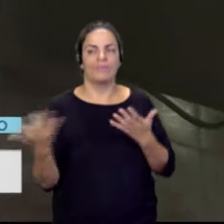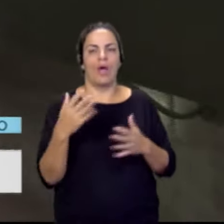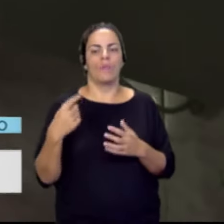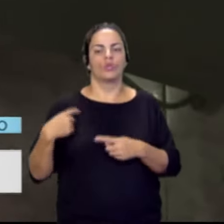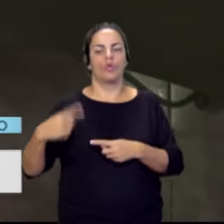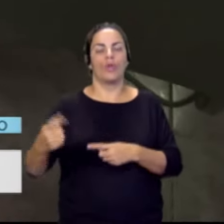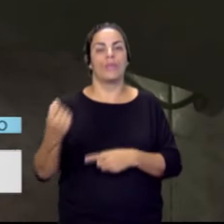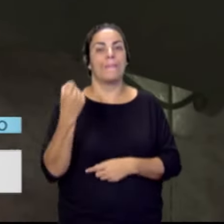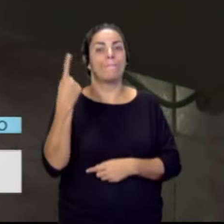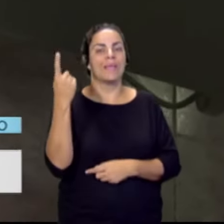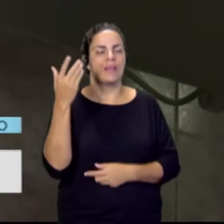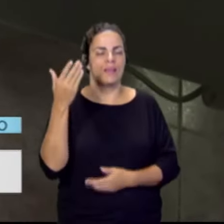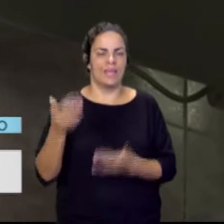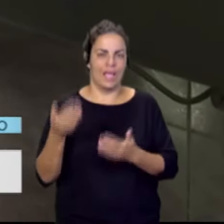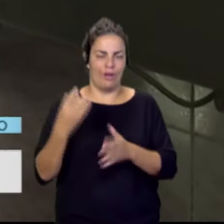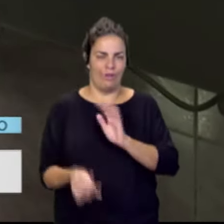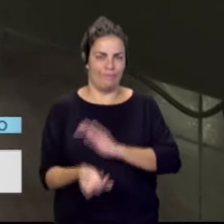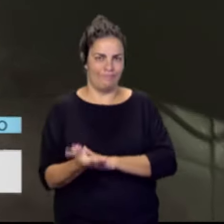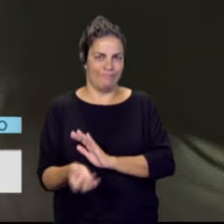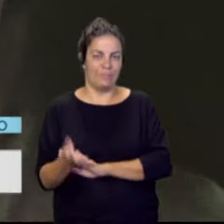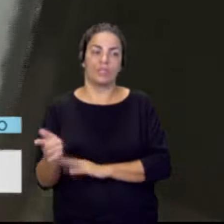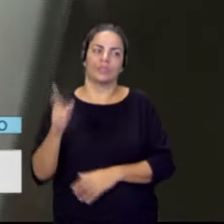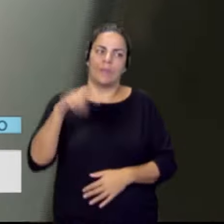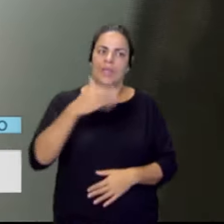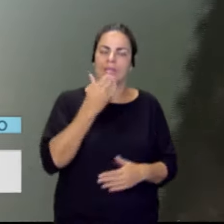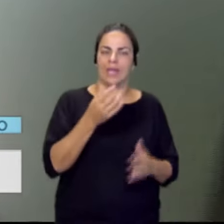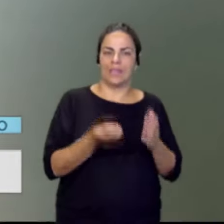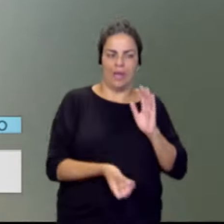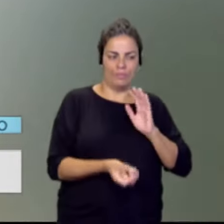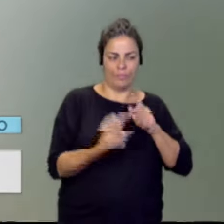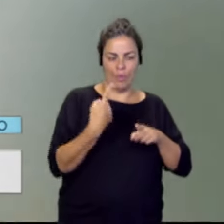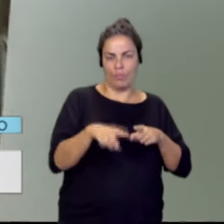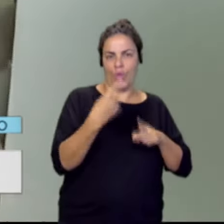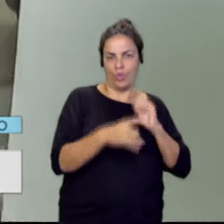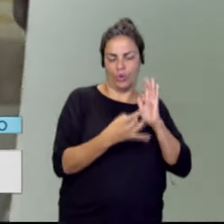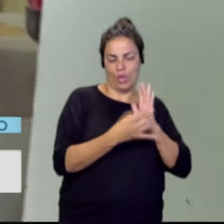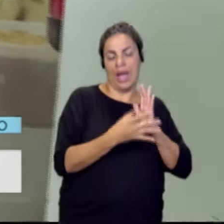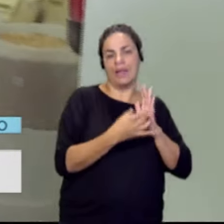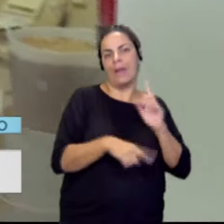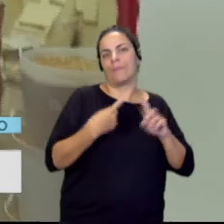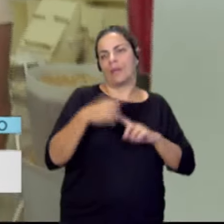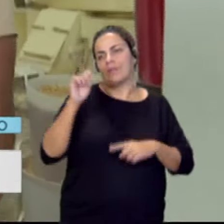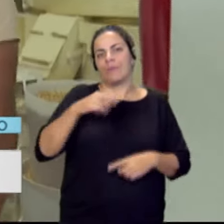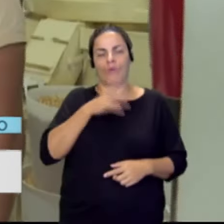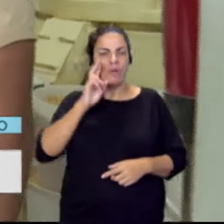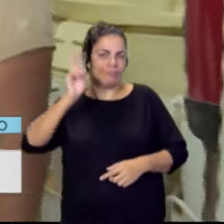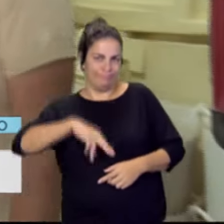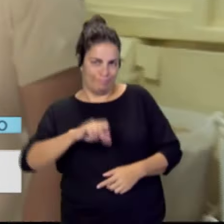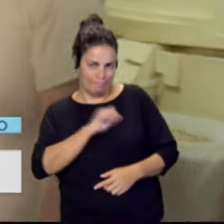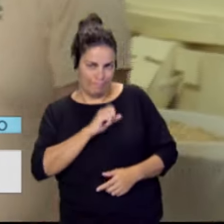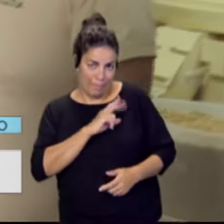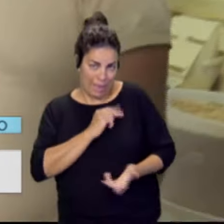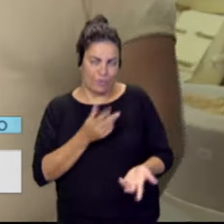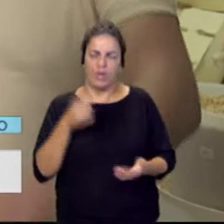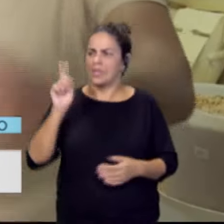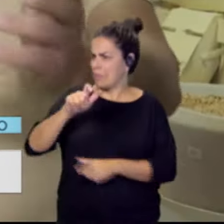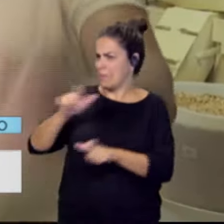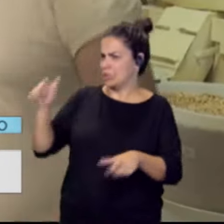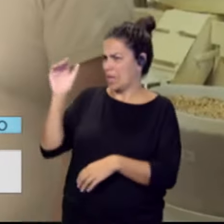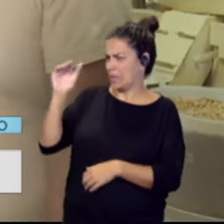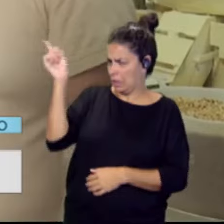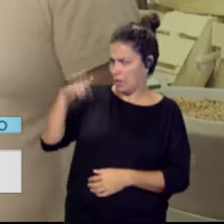Eso se debe también a la calidad del producto y, bueno, al sello de calidad reconocida. ¿Y los extranjeros también lo consumen? Sí, sí, sí. Hombre, cada